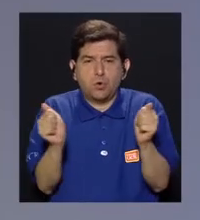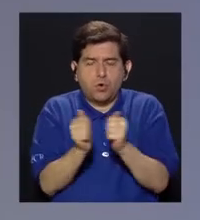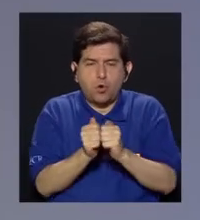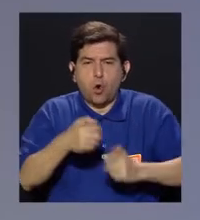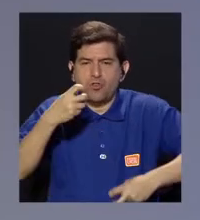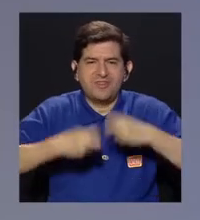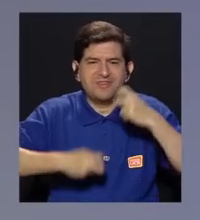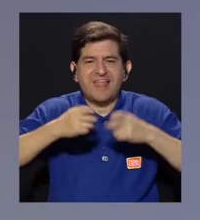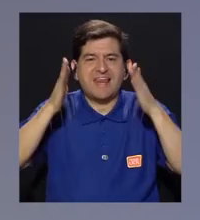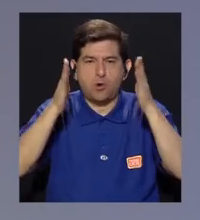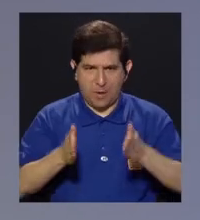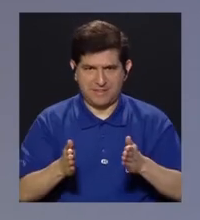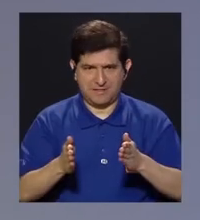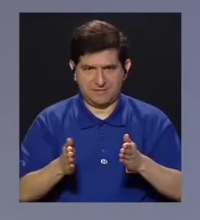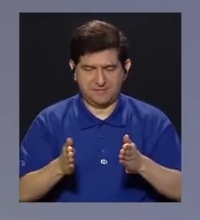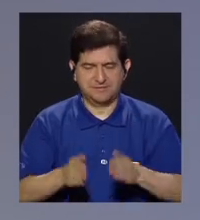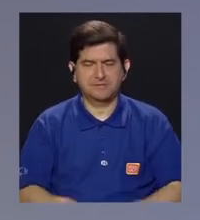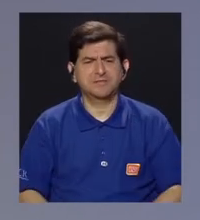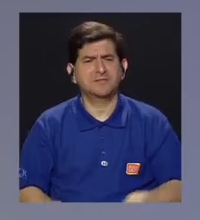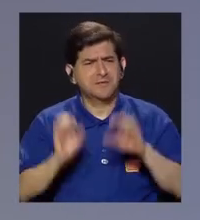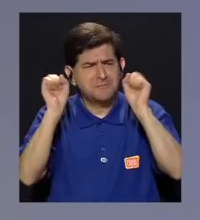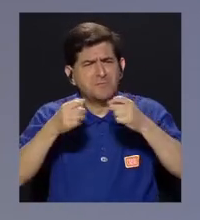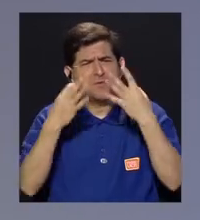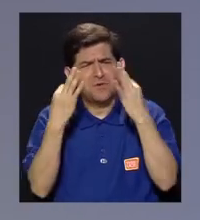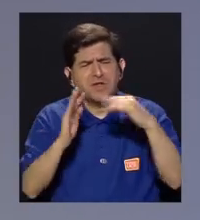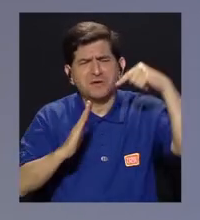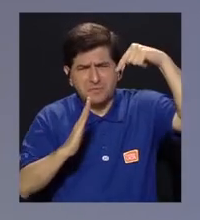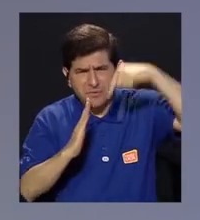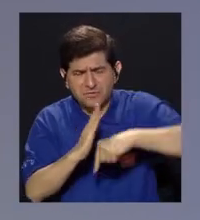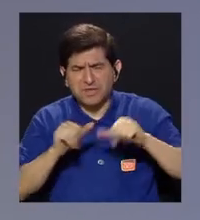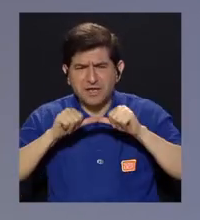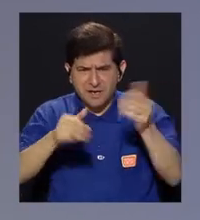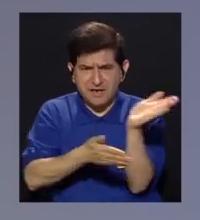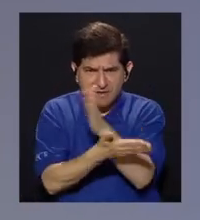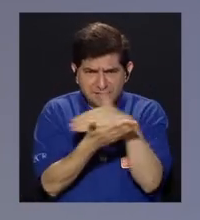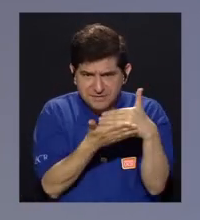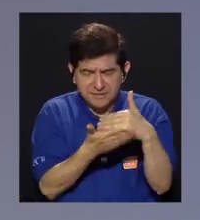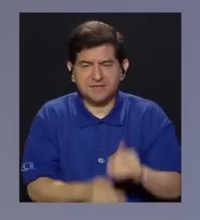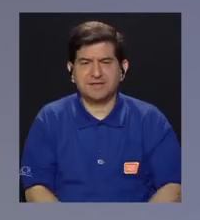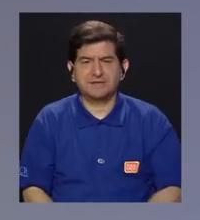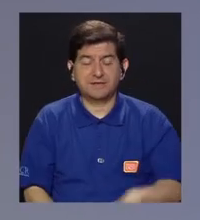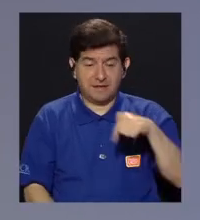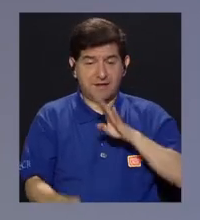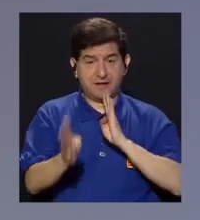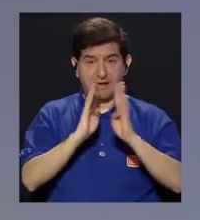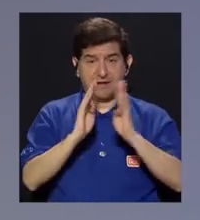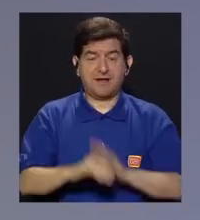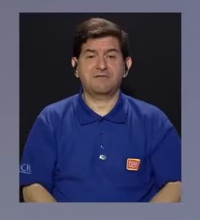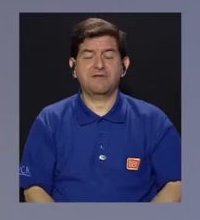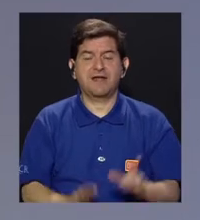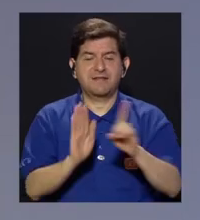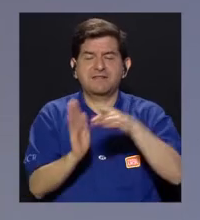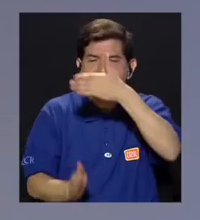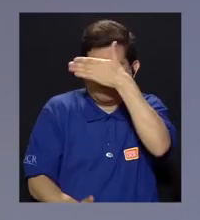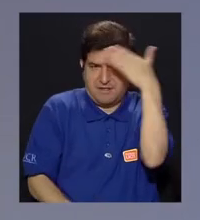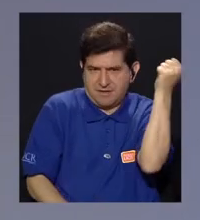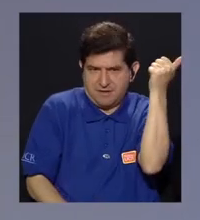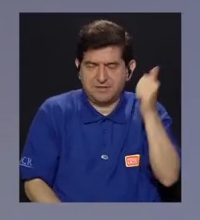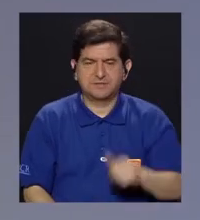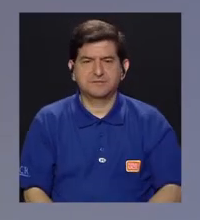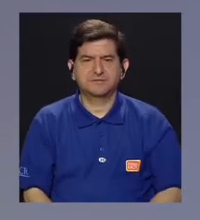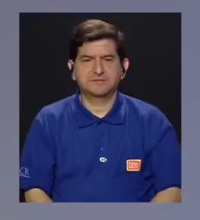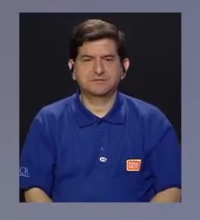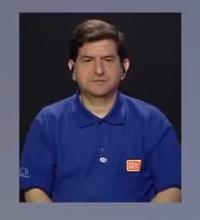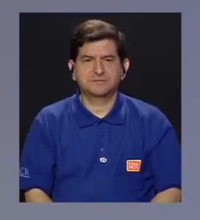delincuencia creo que esto podríamos un poquito tratar de profundizar lo en el siguiente bloque estábamos conversando sobre el derecho al olvido